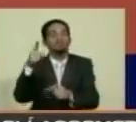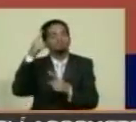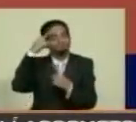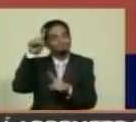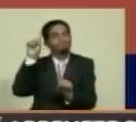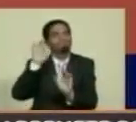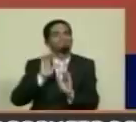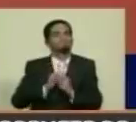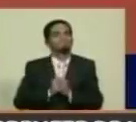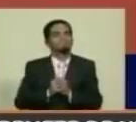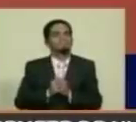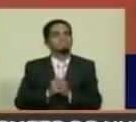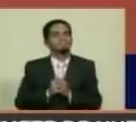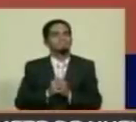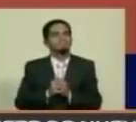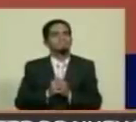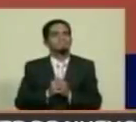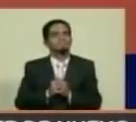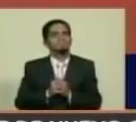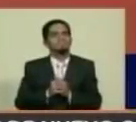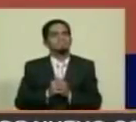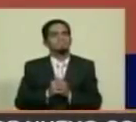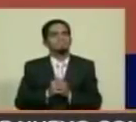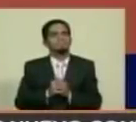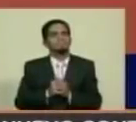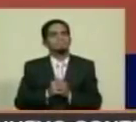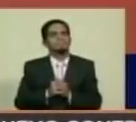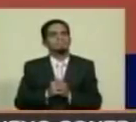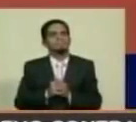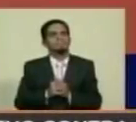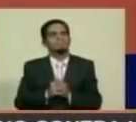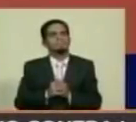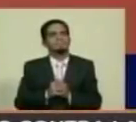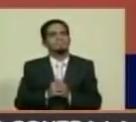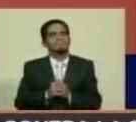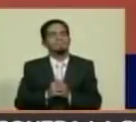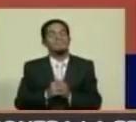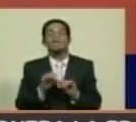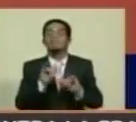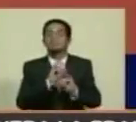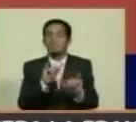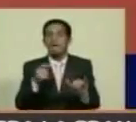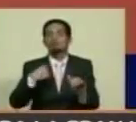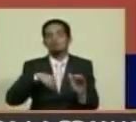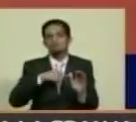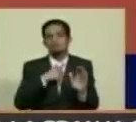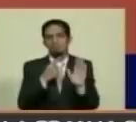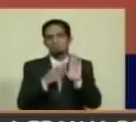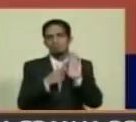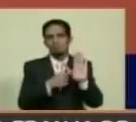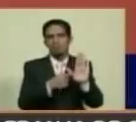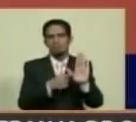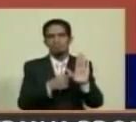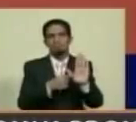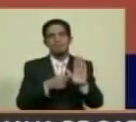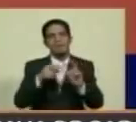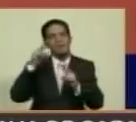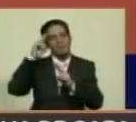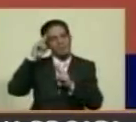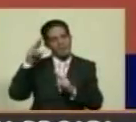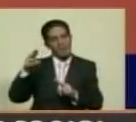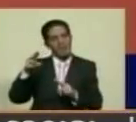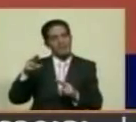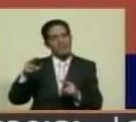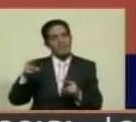Afortunadamente, se ha demostrado por una parte, la lealtad de la Fuerza Armada Nacional Bolivariana